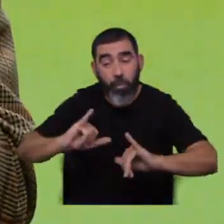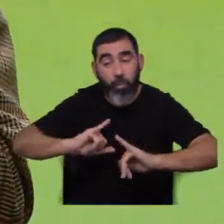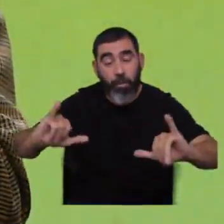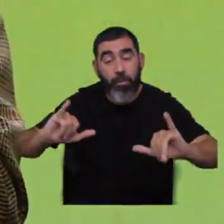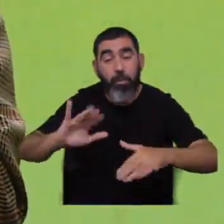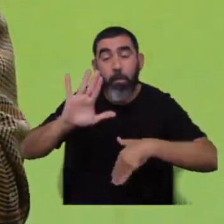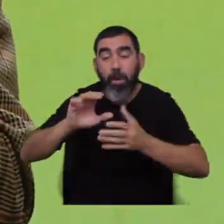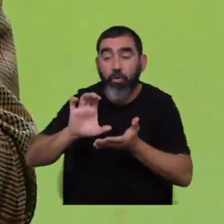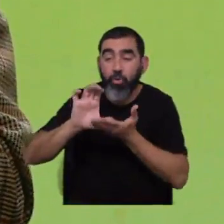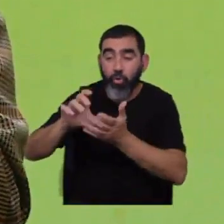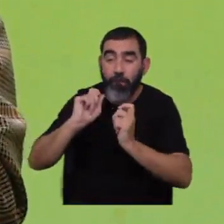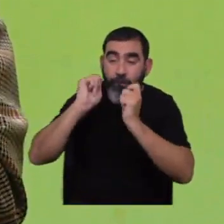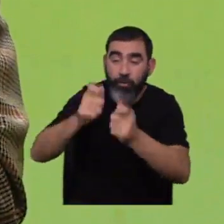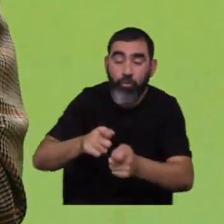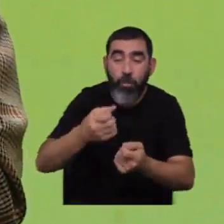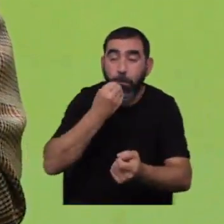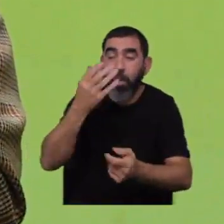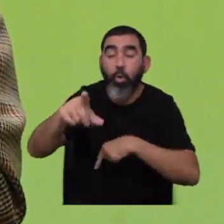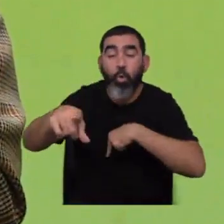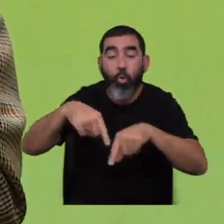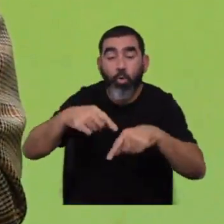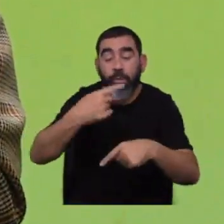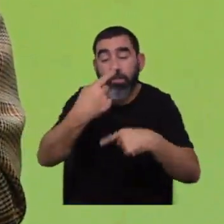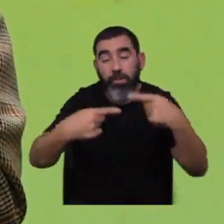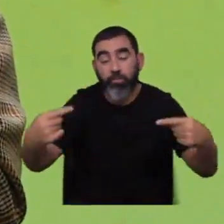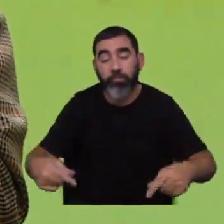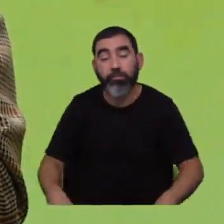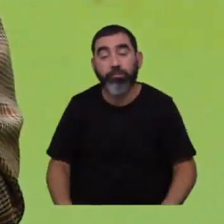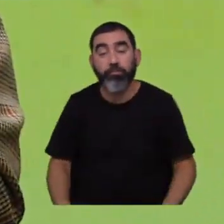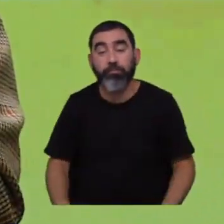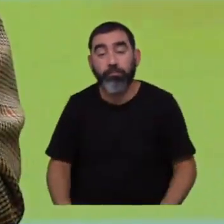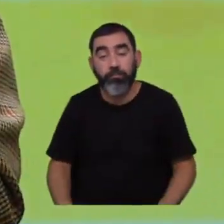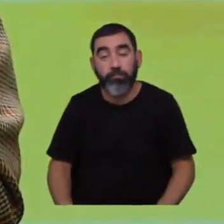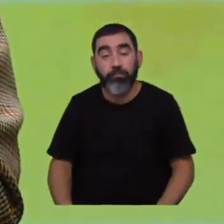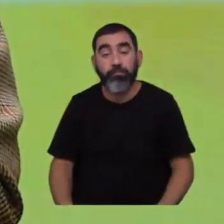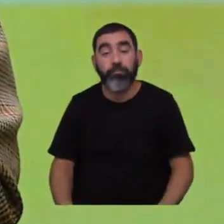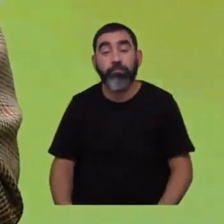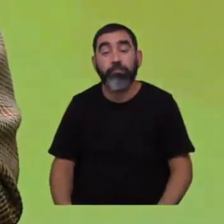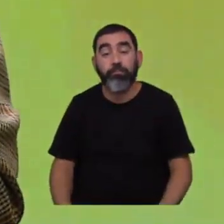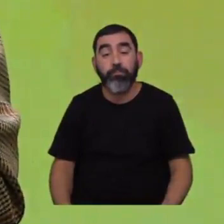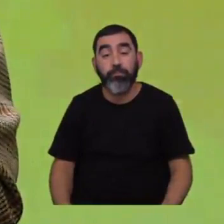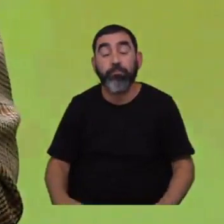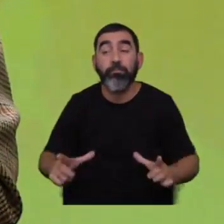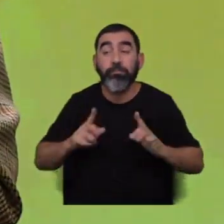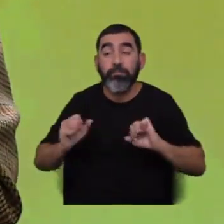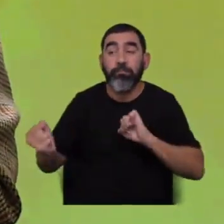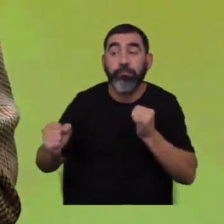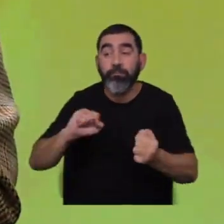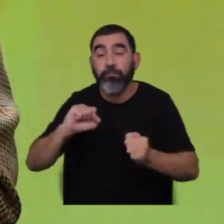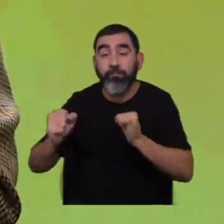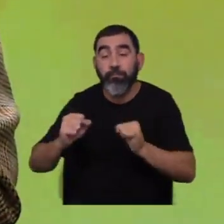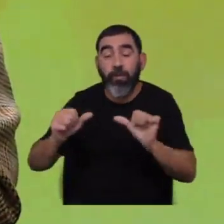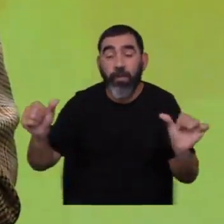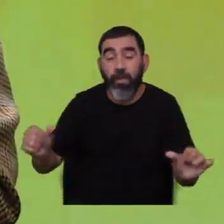una mayor inversión, una mayor coordinación entre todos los actores. Así que bueno, estamos muy ansiosos de poder